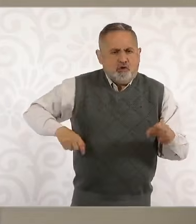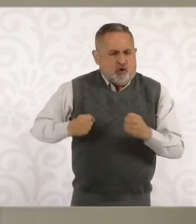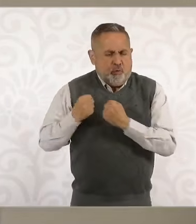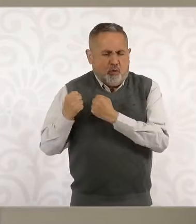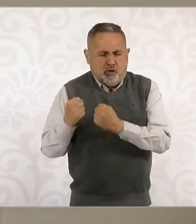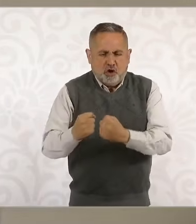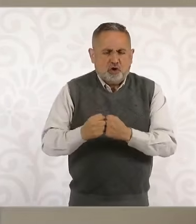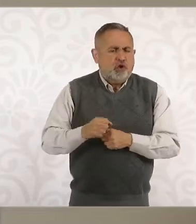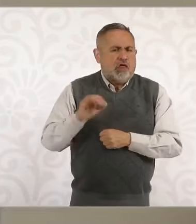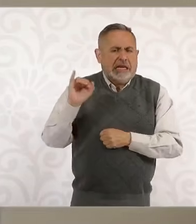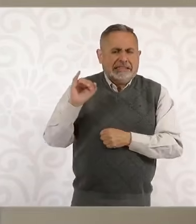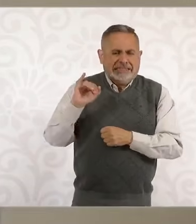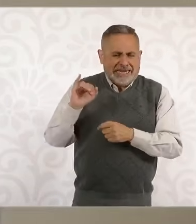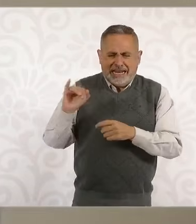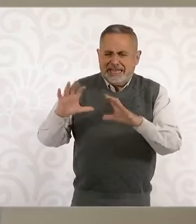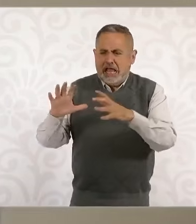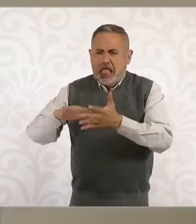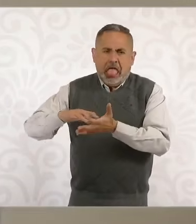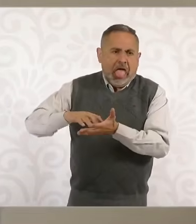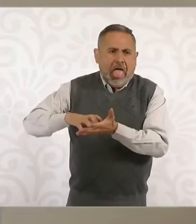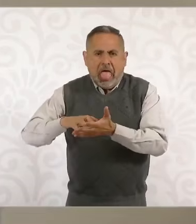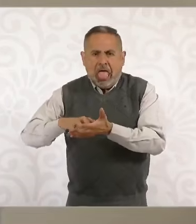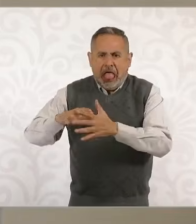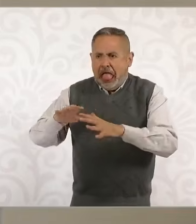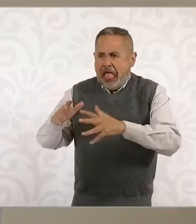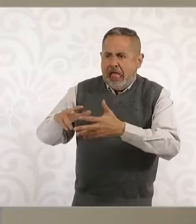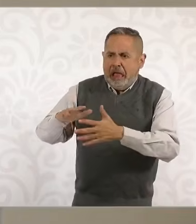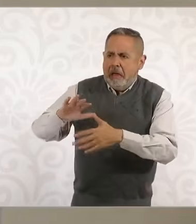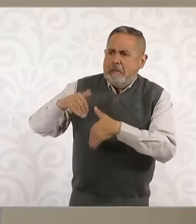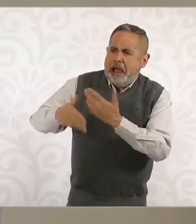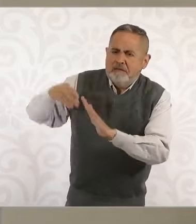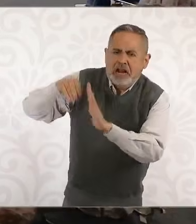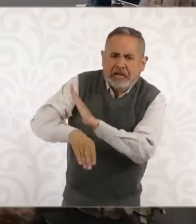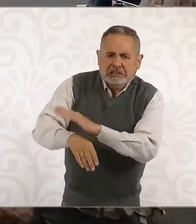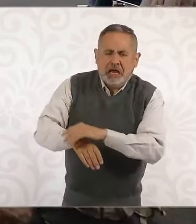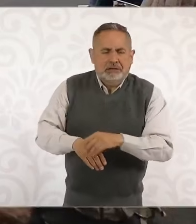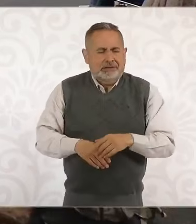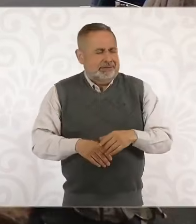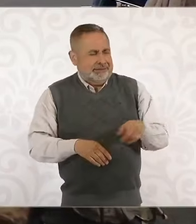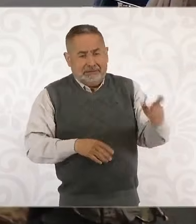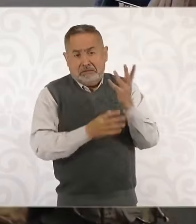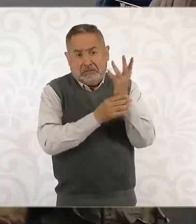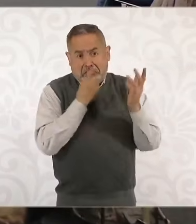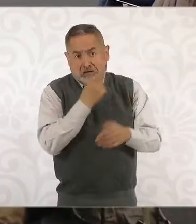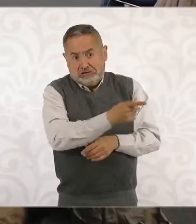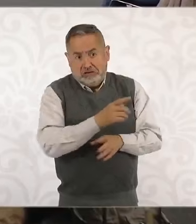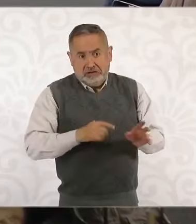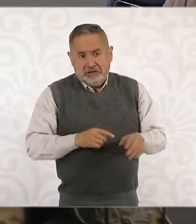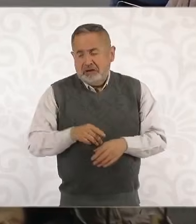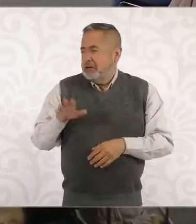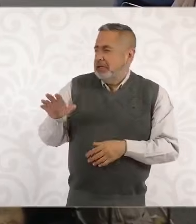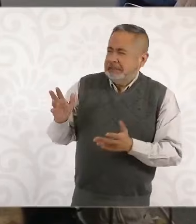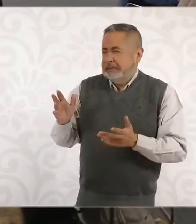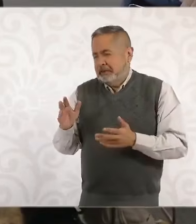está tambaleándose, así menciona la revista. Dice en él, aunque pues reconocen que más de